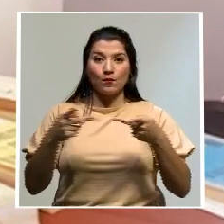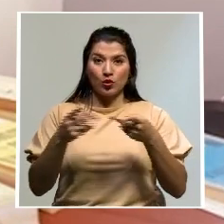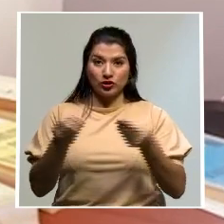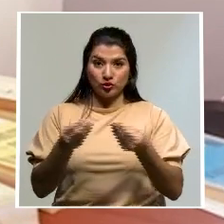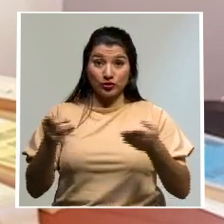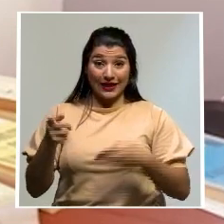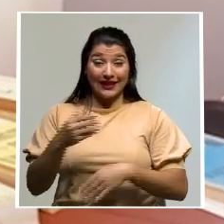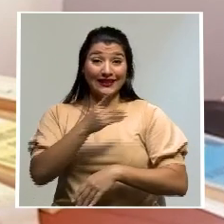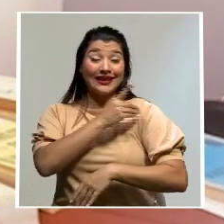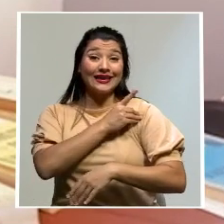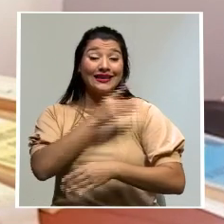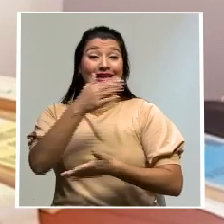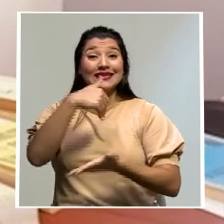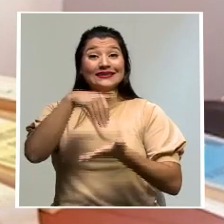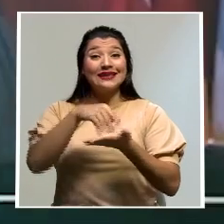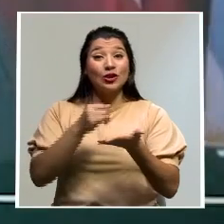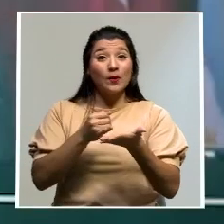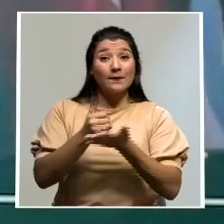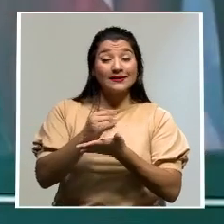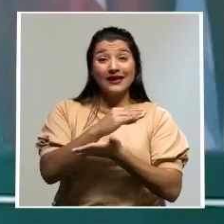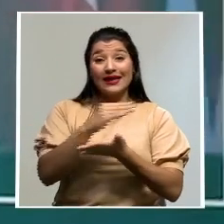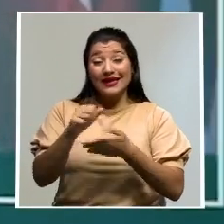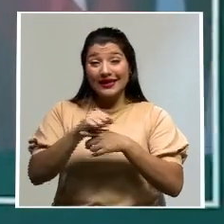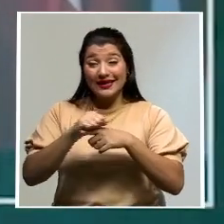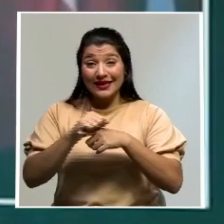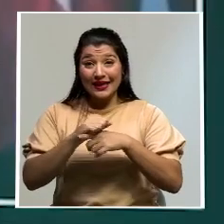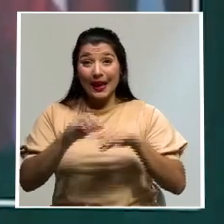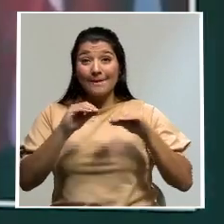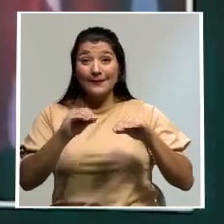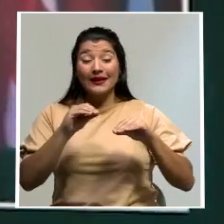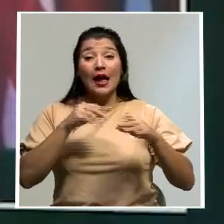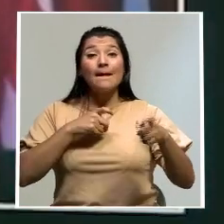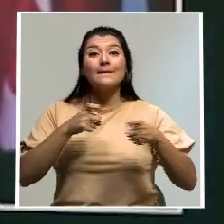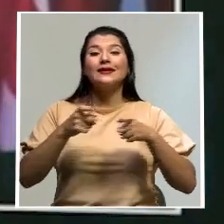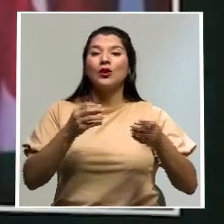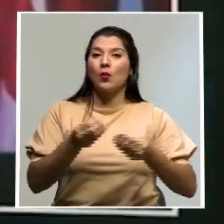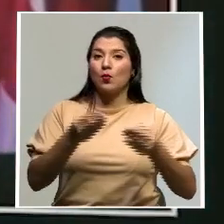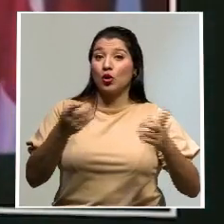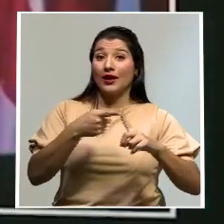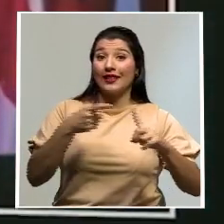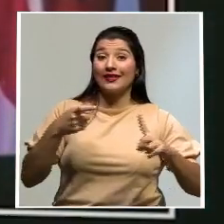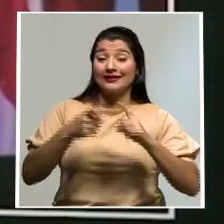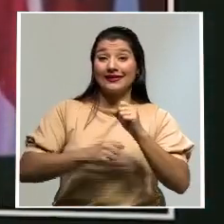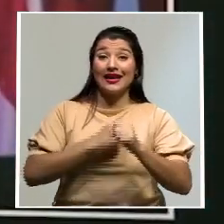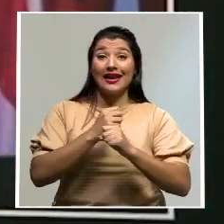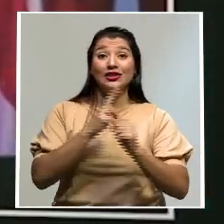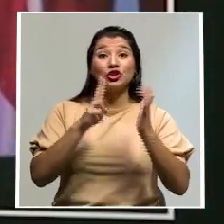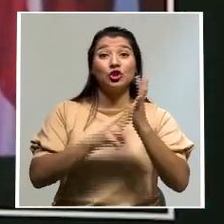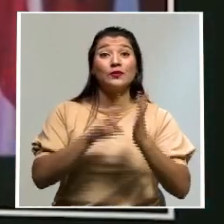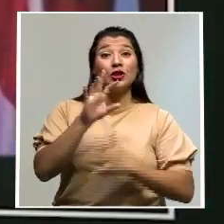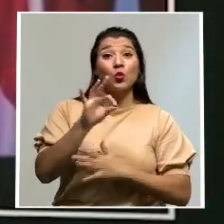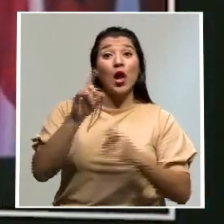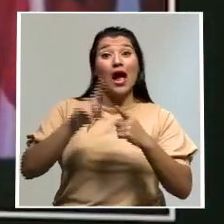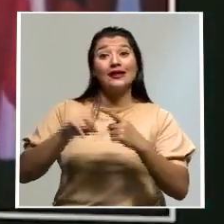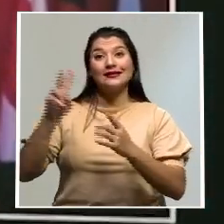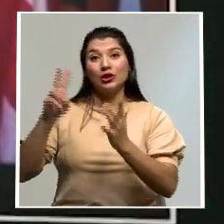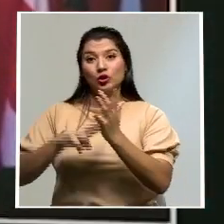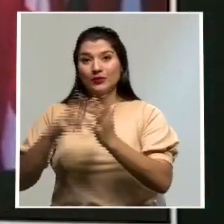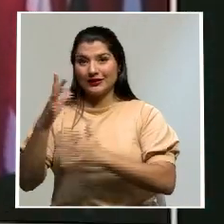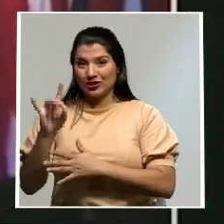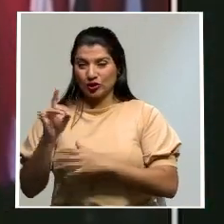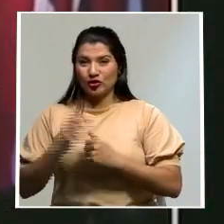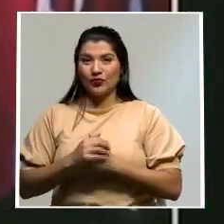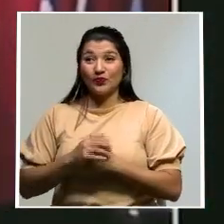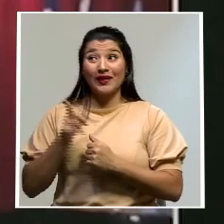del Centro de Investigación y Capacitación en Administración Pública desde el 2009 hasta el 2018.